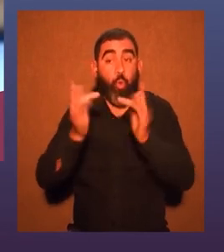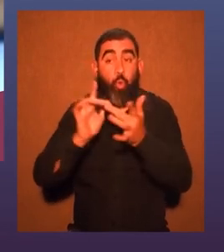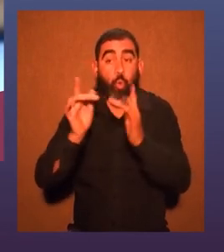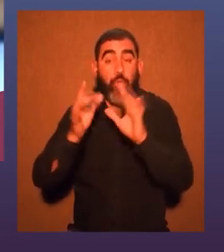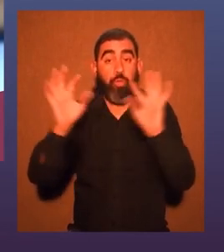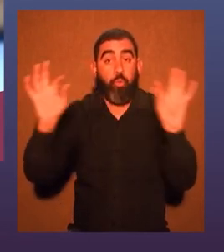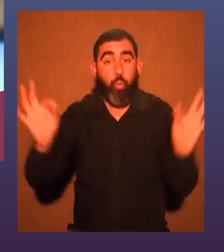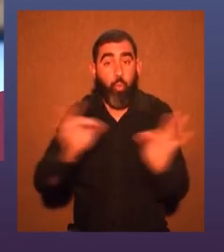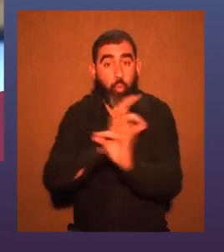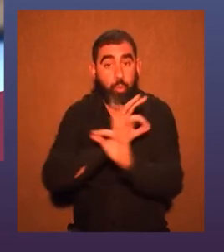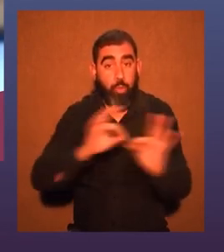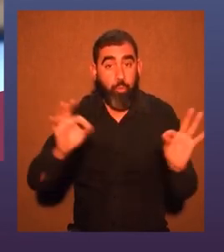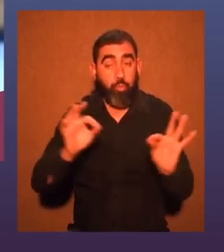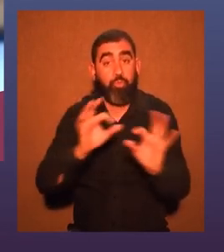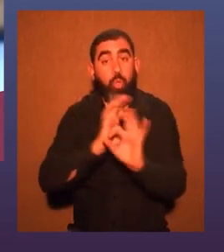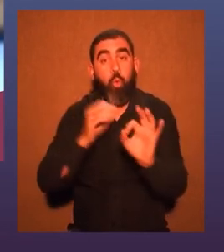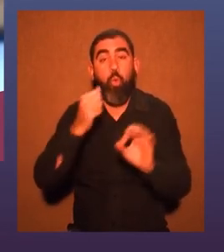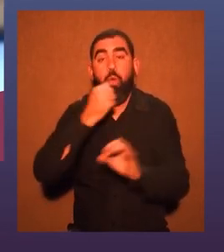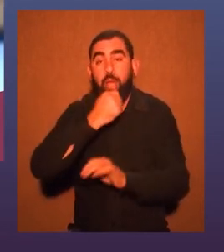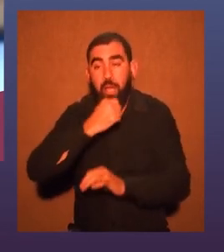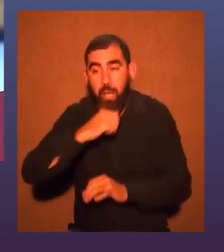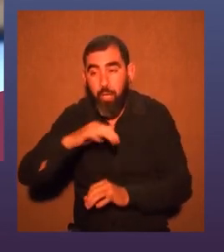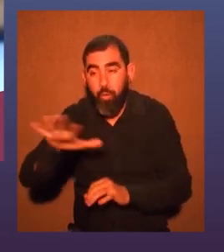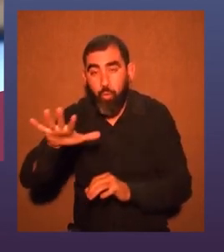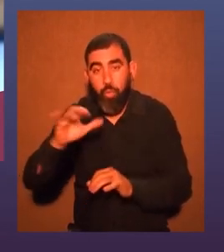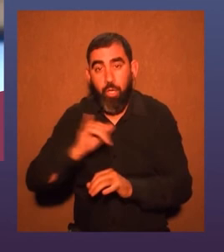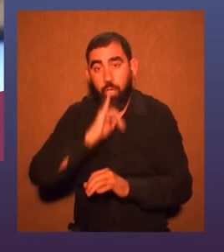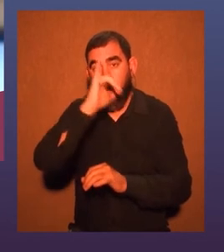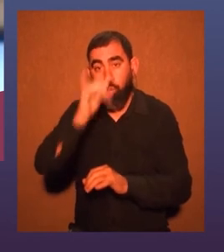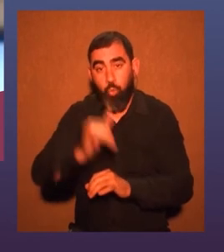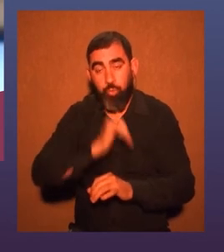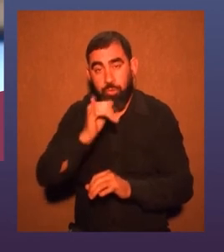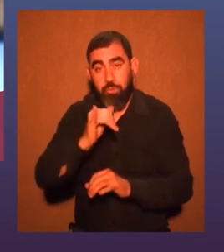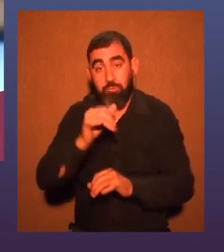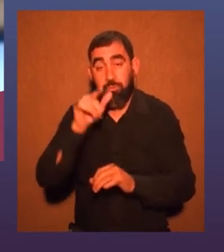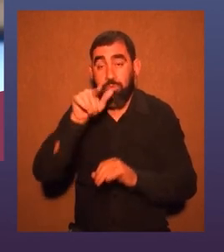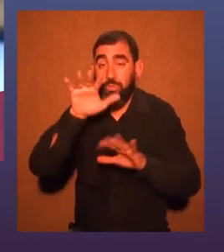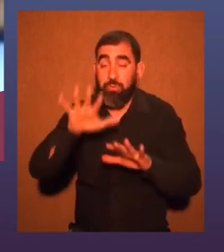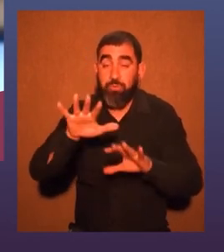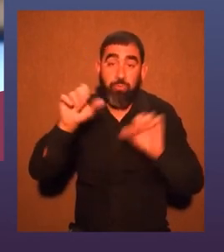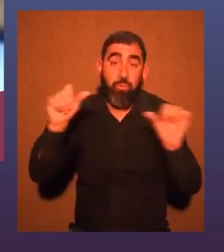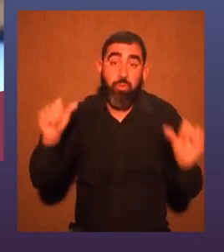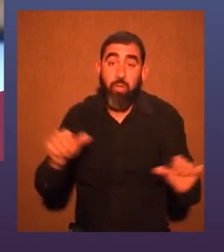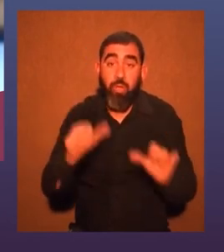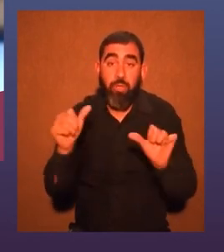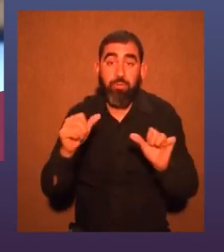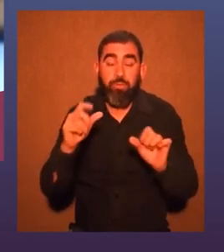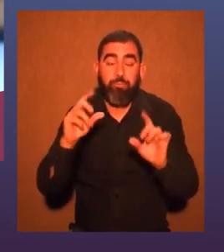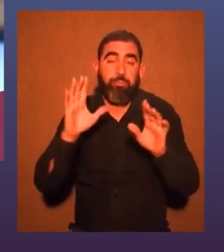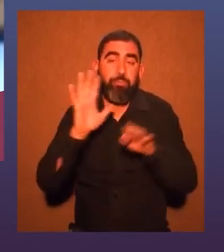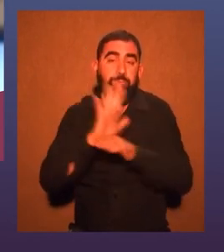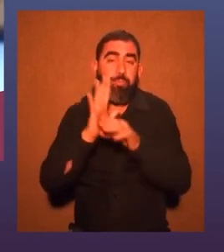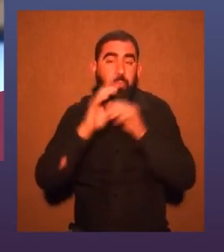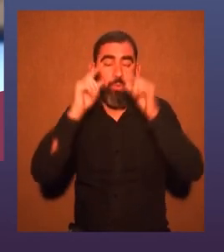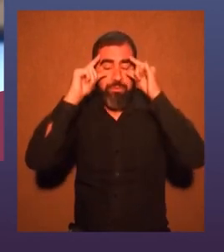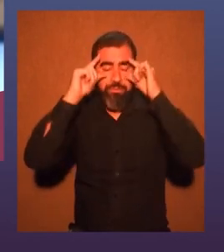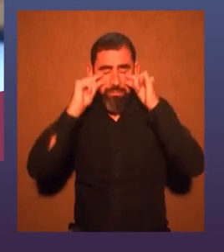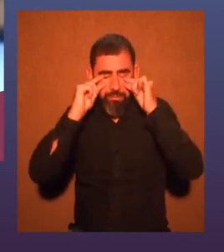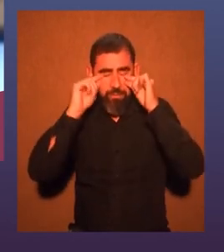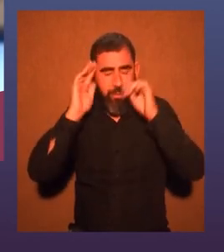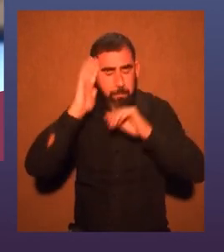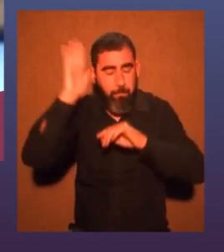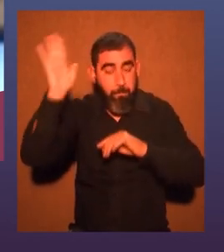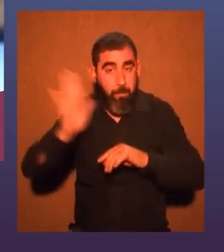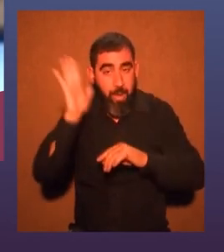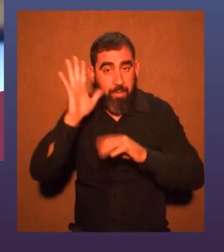música o con la historia que quiero contar. Entonces, como un poco es eso de, bueno, cerrar los ojos y